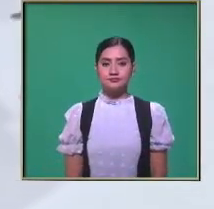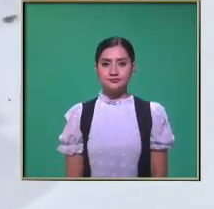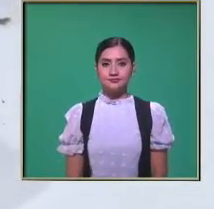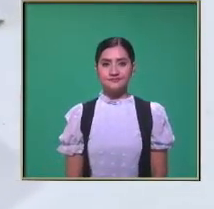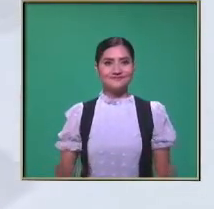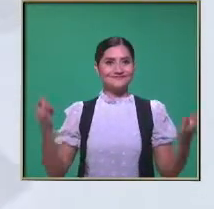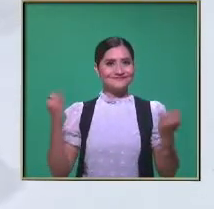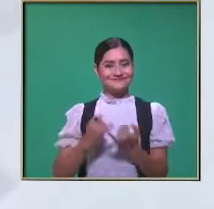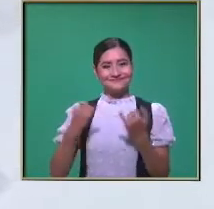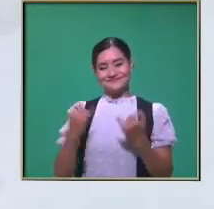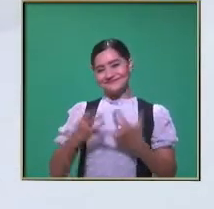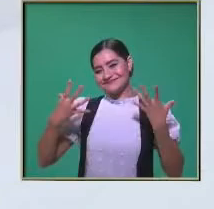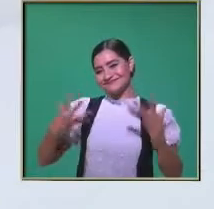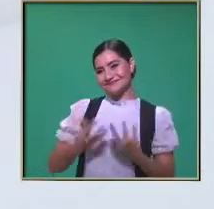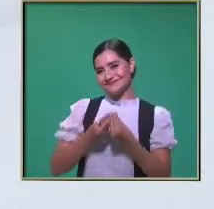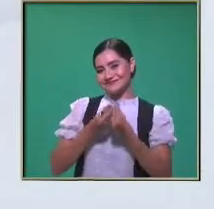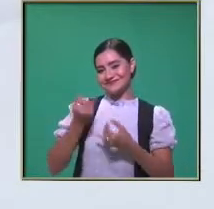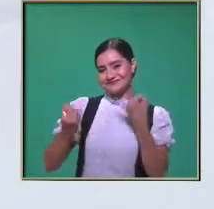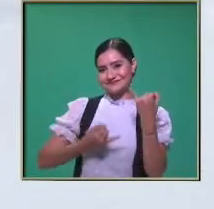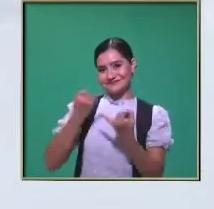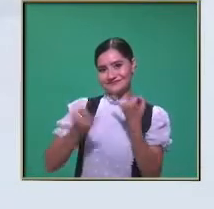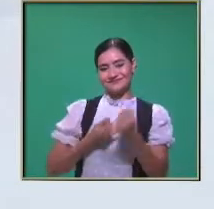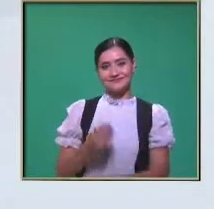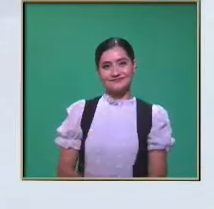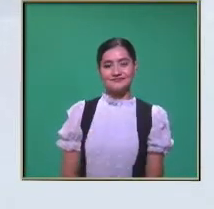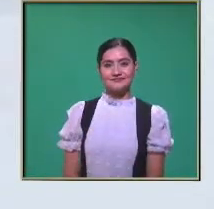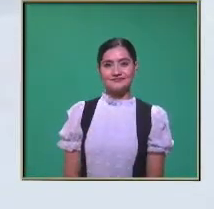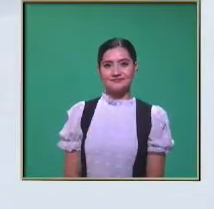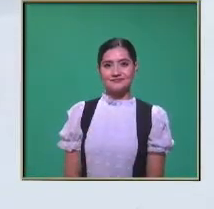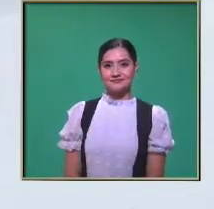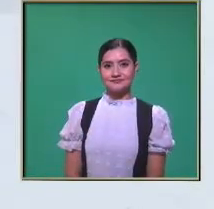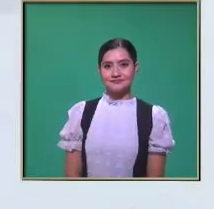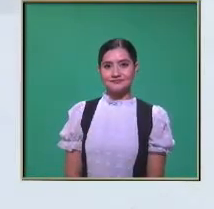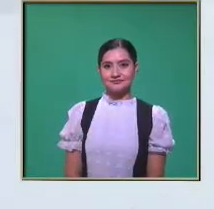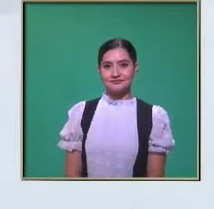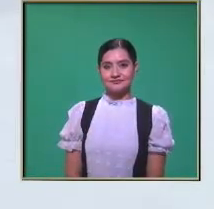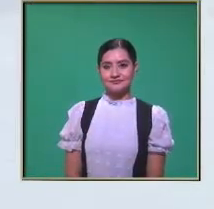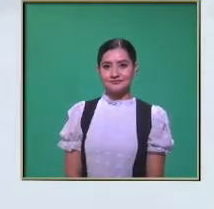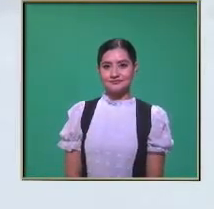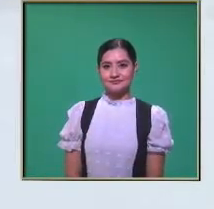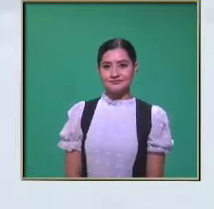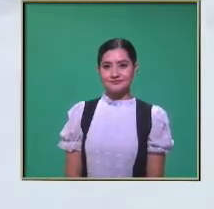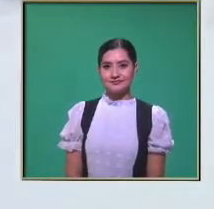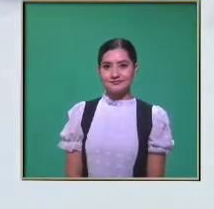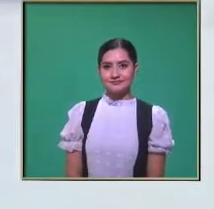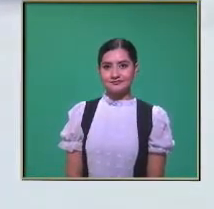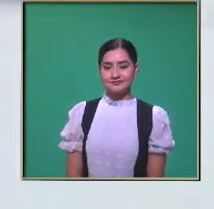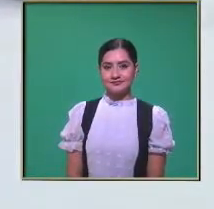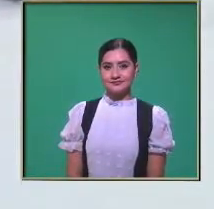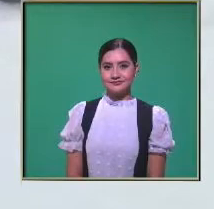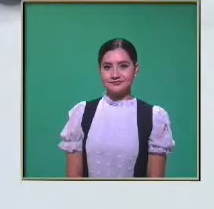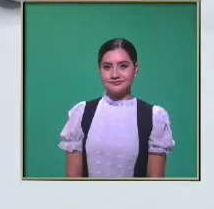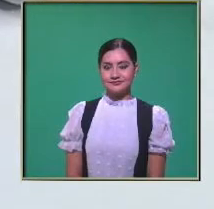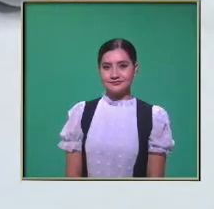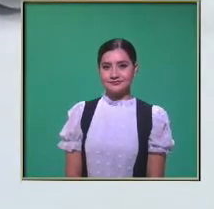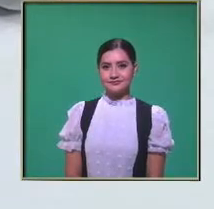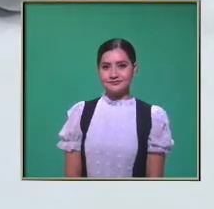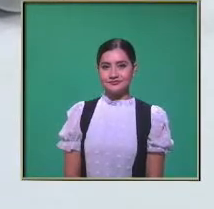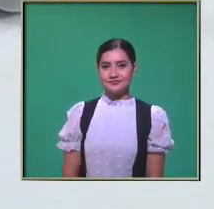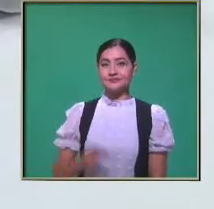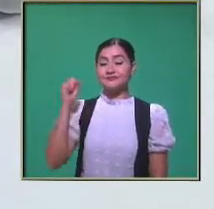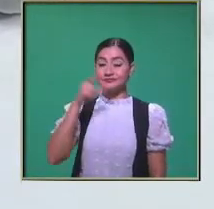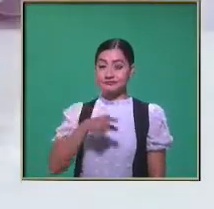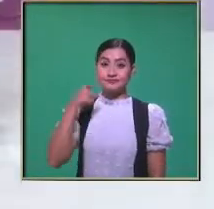con ellos pues vamos a jugar, ¿verdad? Vamos a jugar con este elemento. Y bueno, pues recordando siempre que estas